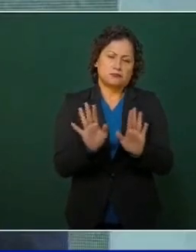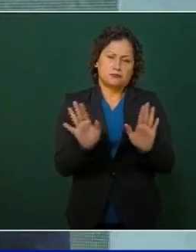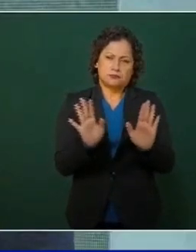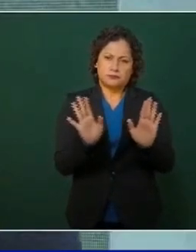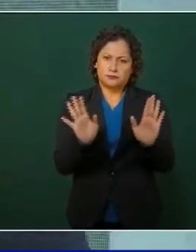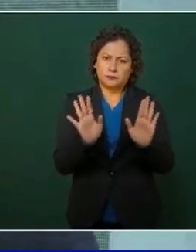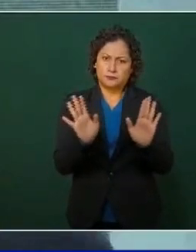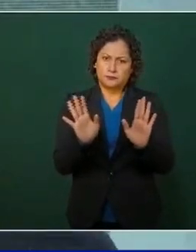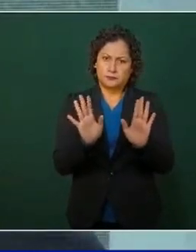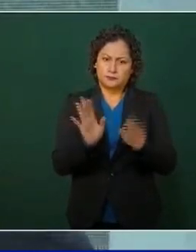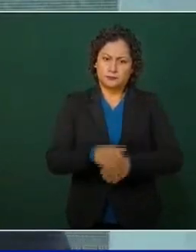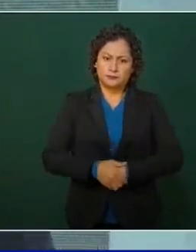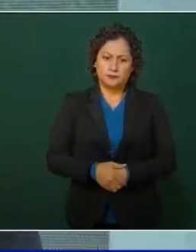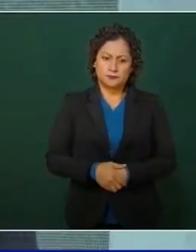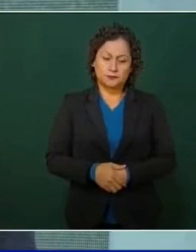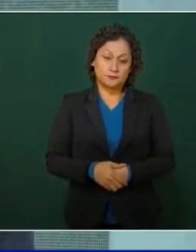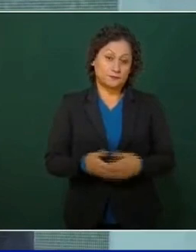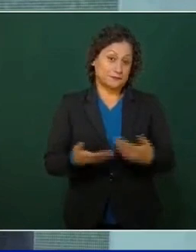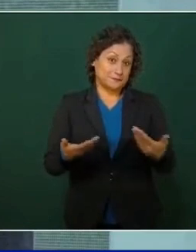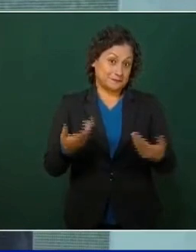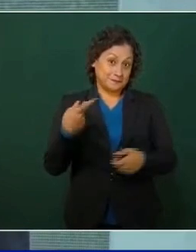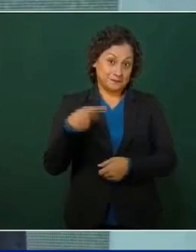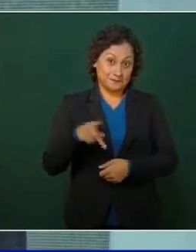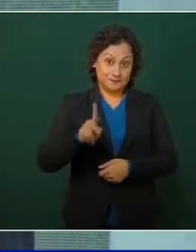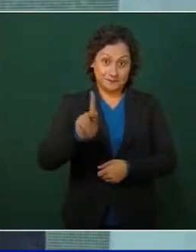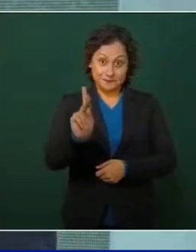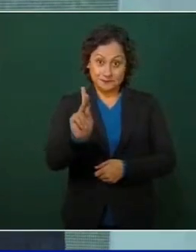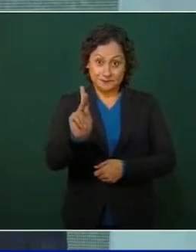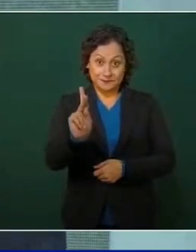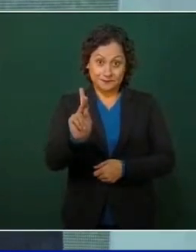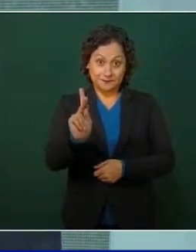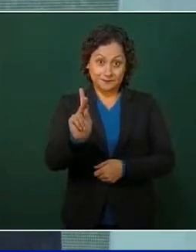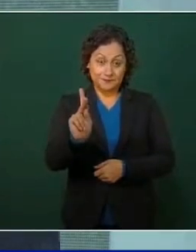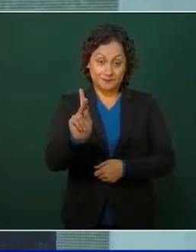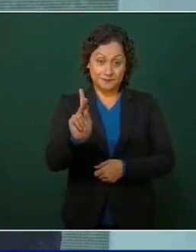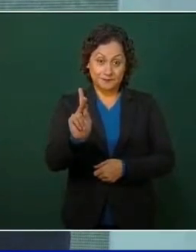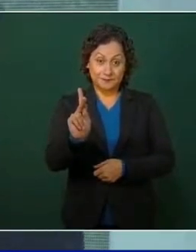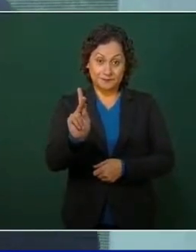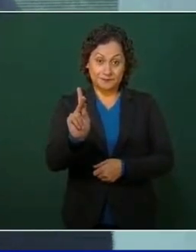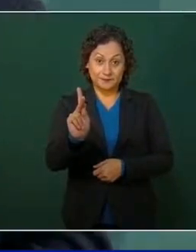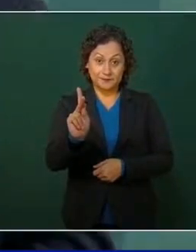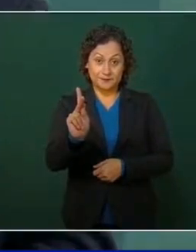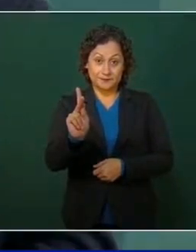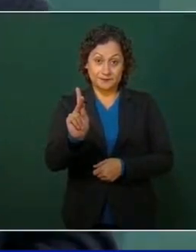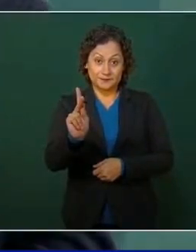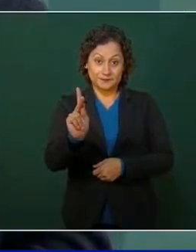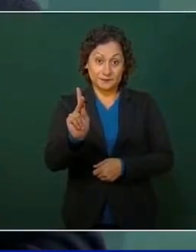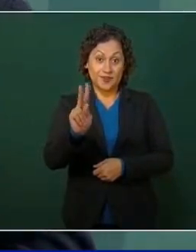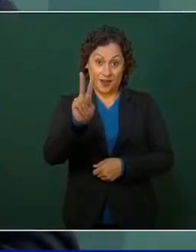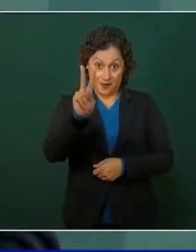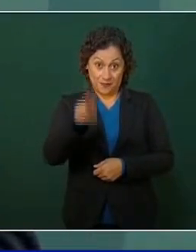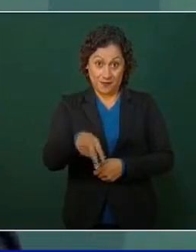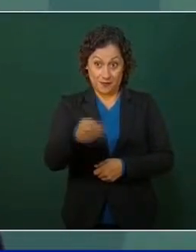pero son jefes